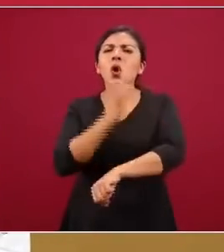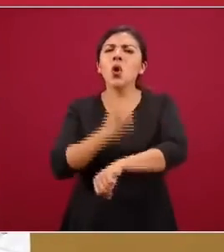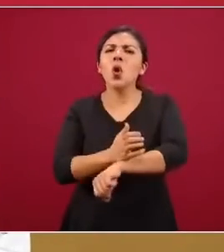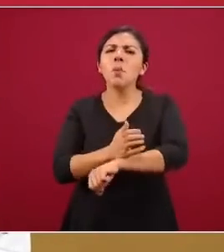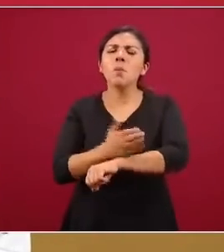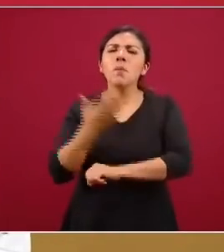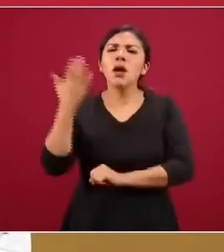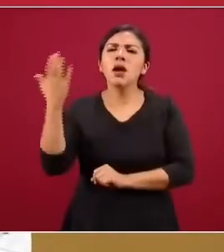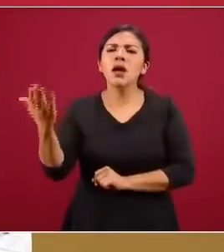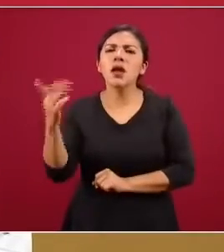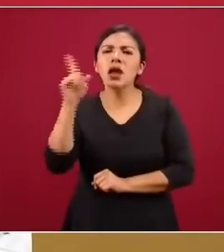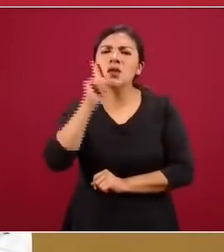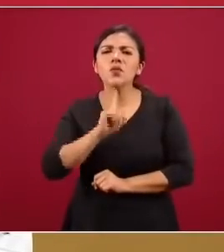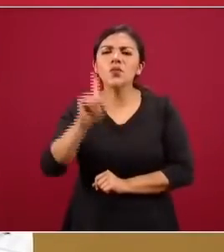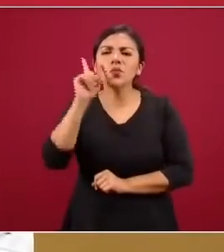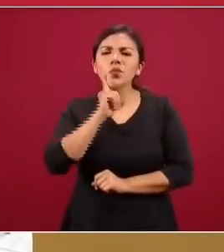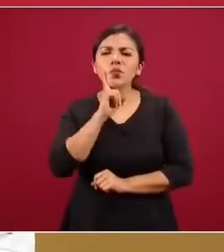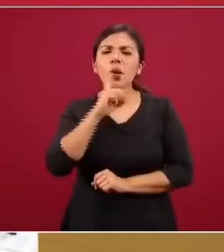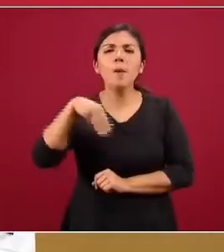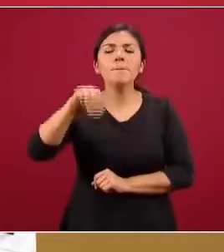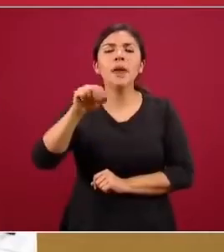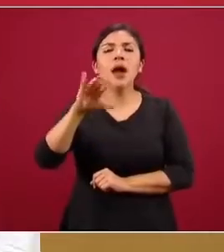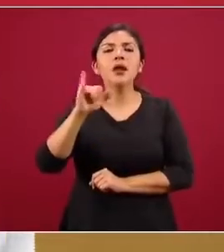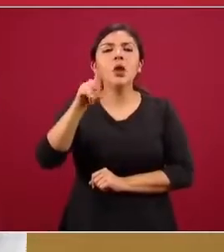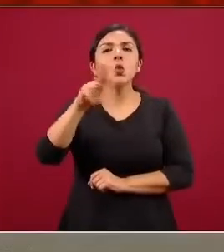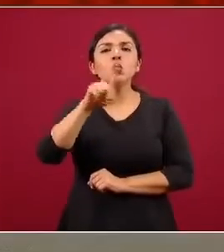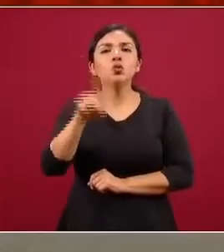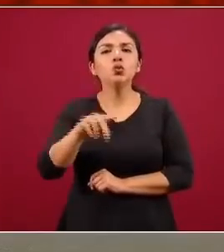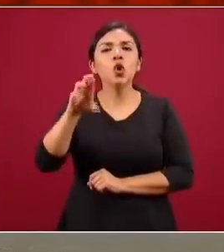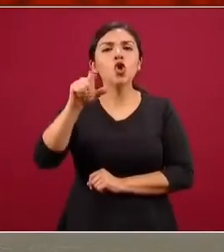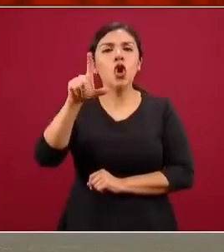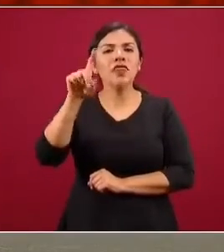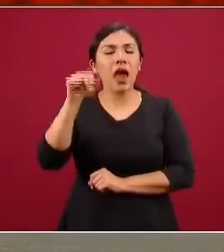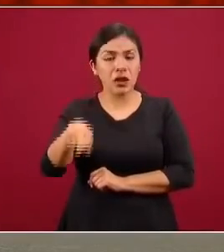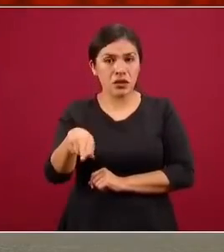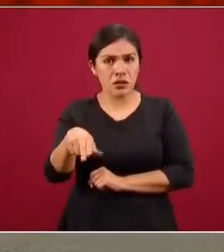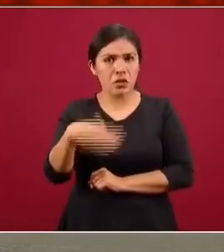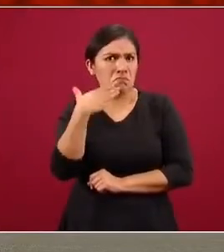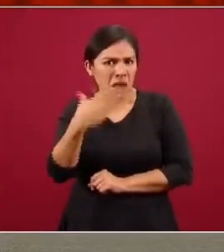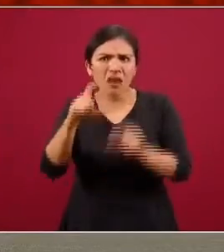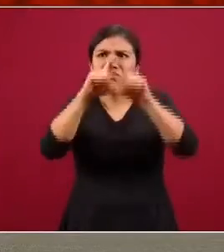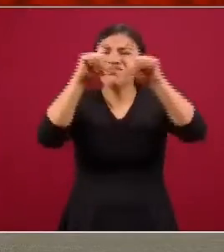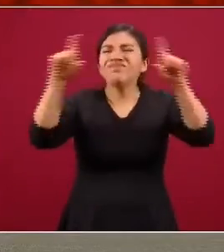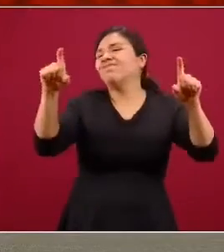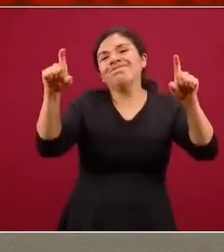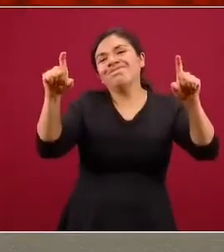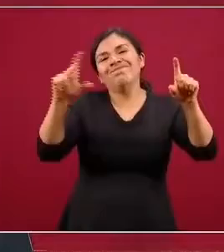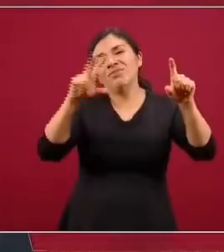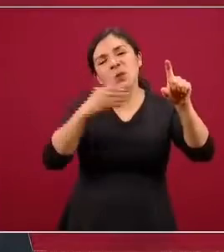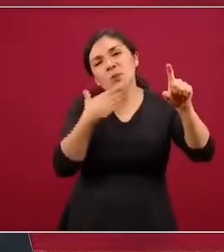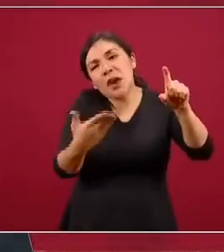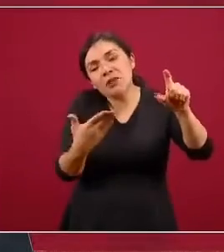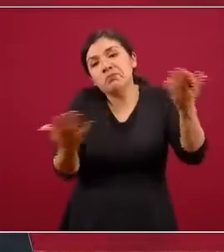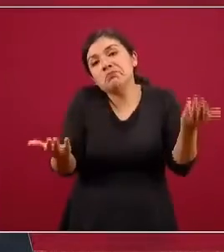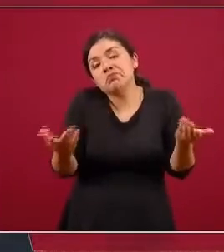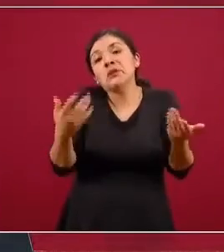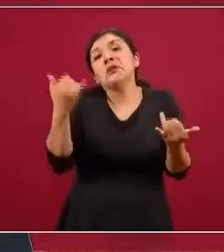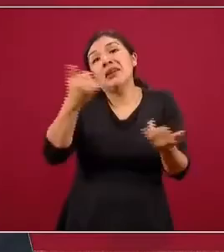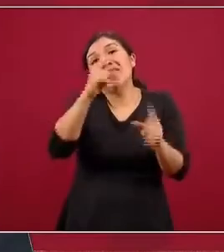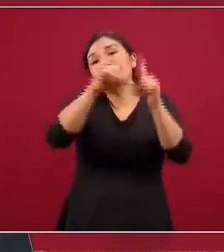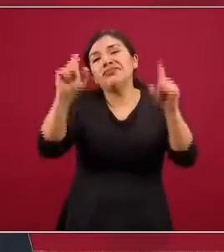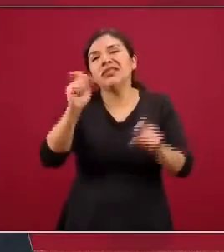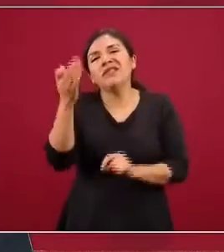compañera, ¿cómo se llama? Mariluz Roldán, una nota buena, un encabezado alarmista y además